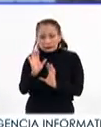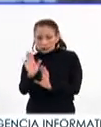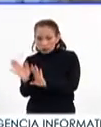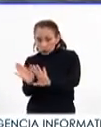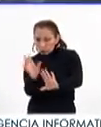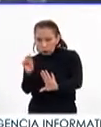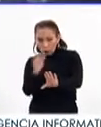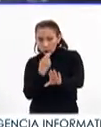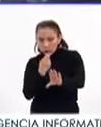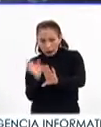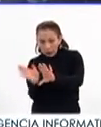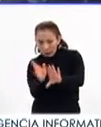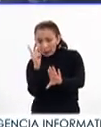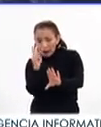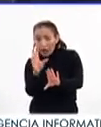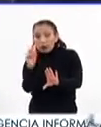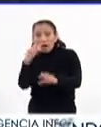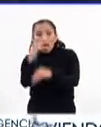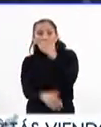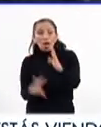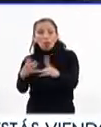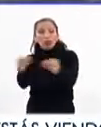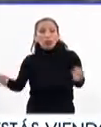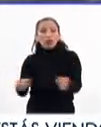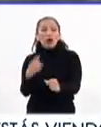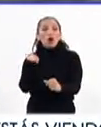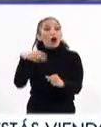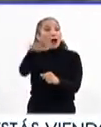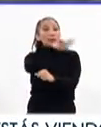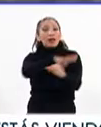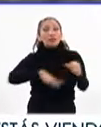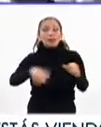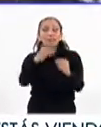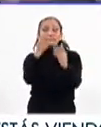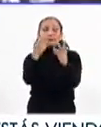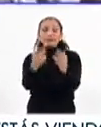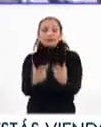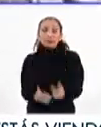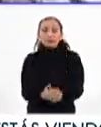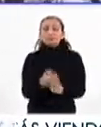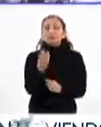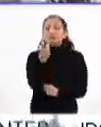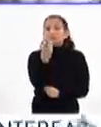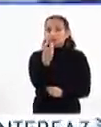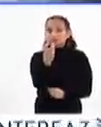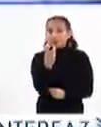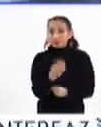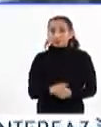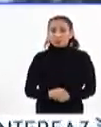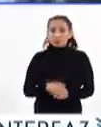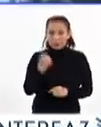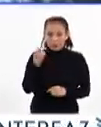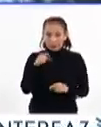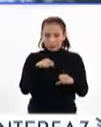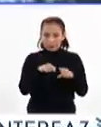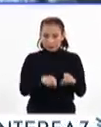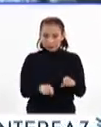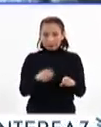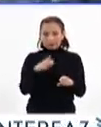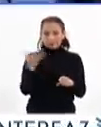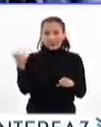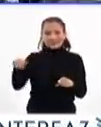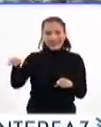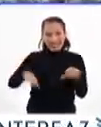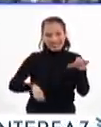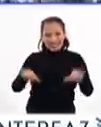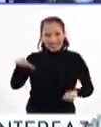que deben cuidar para que no se deteriore el ambiente que se desarrollen. Y sin embargo, al mismo tiempo, hacer que